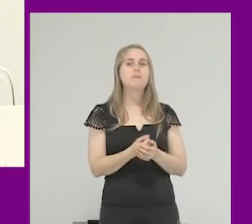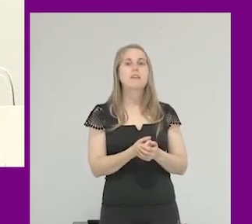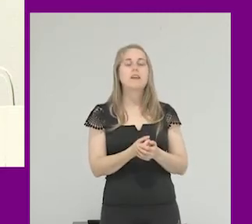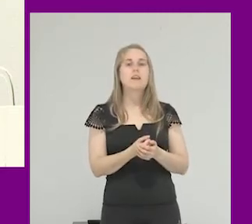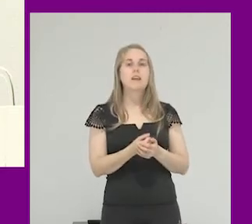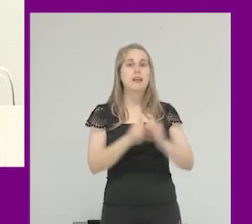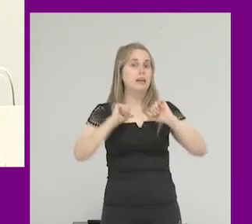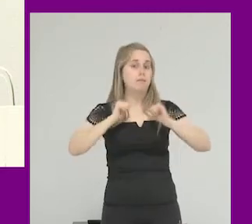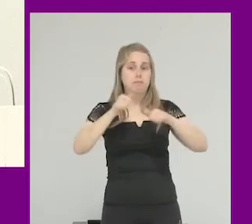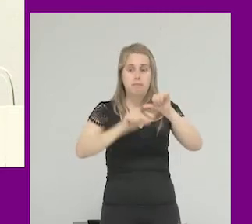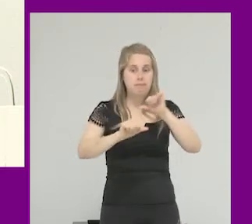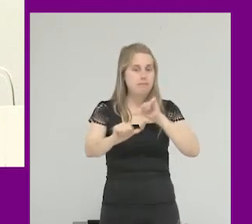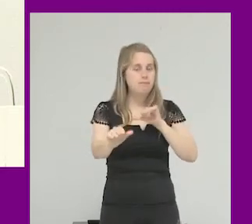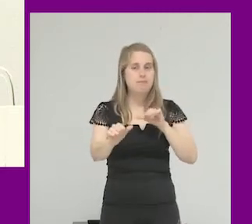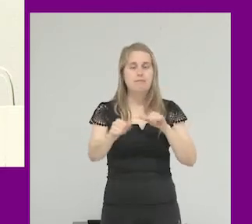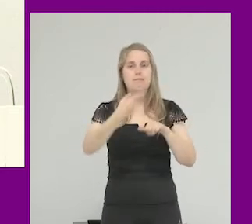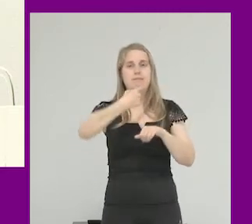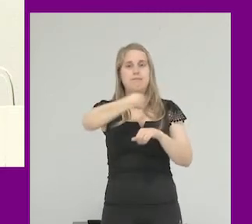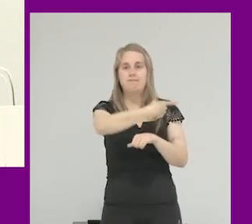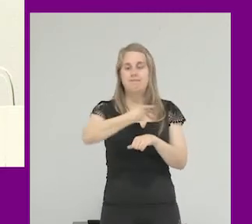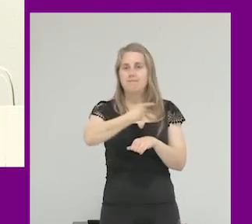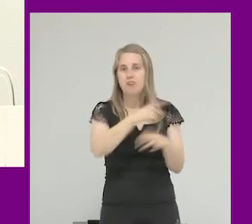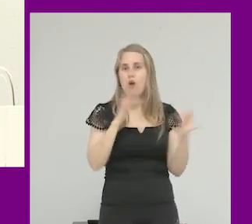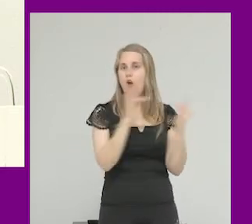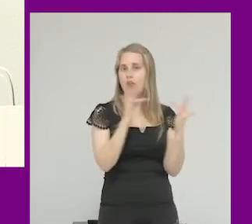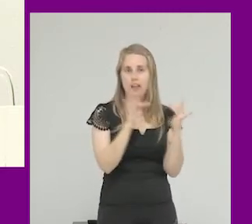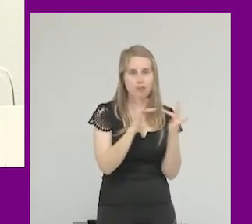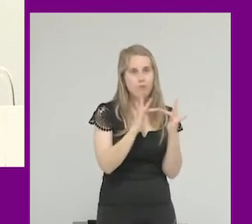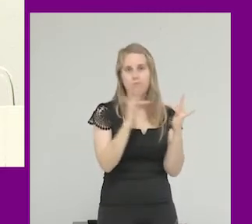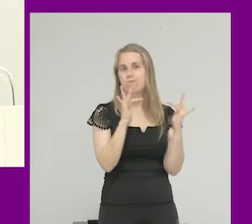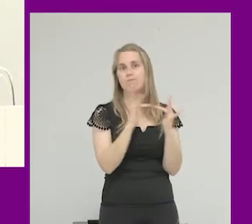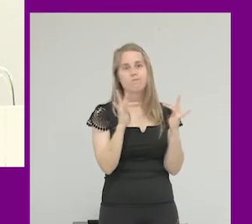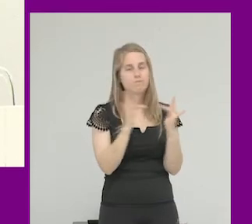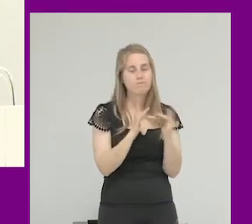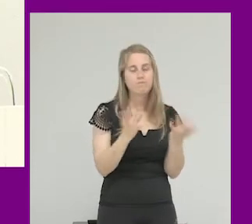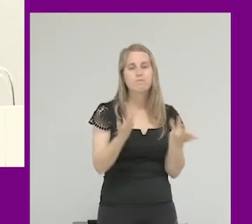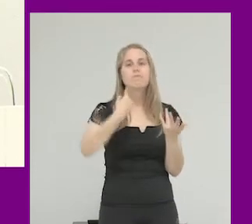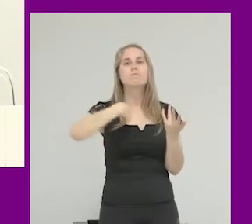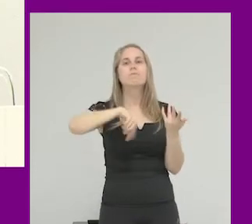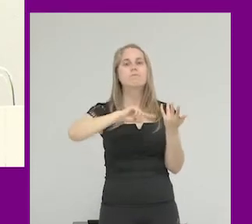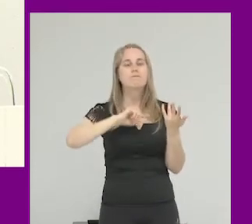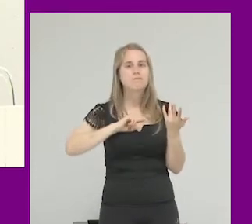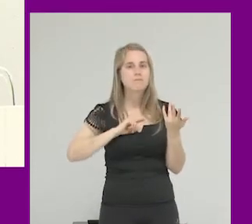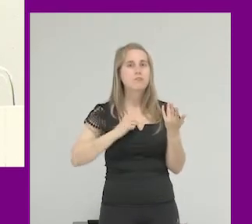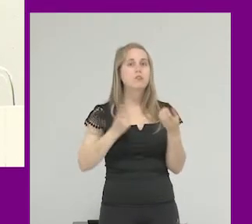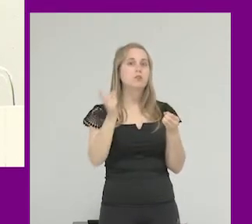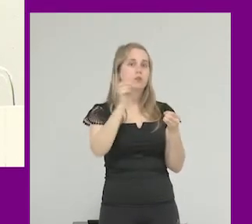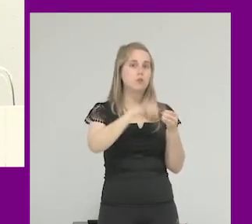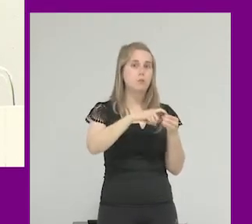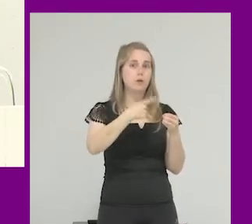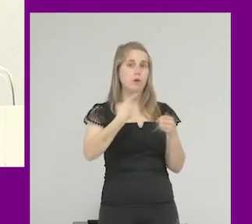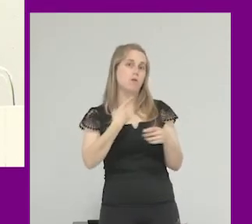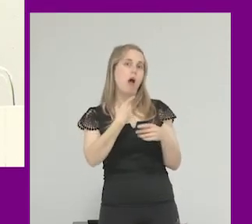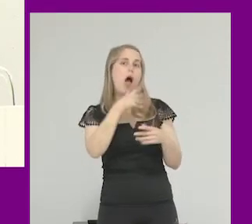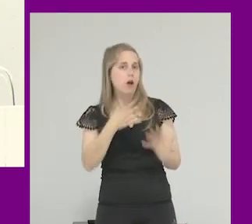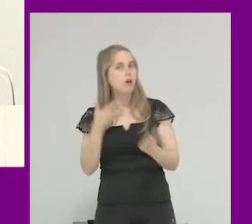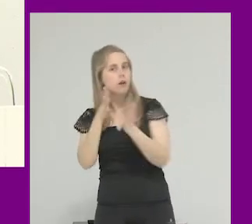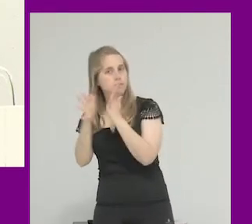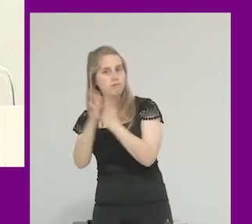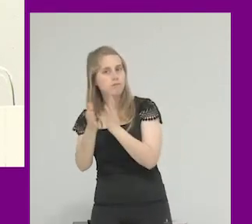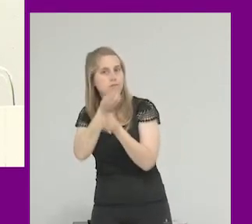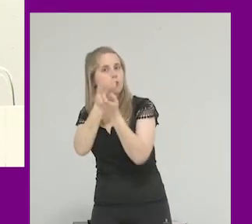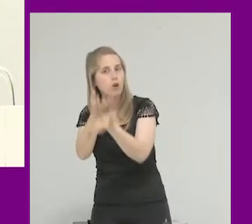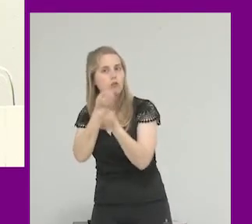ese momento, bueno, pues nos mantenemos en contacto y pertenecemos, y sobre todo ella, ahora os voy a contar muchas de